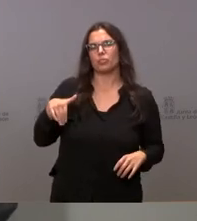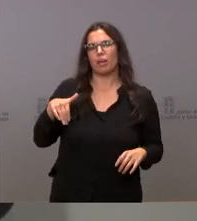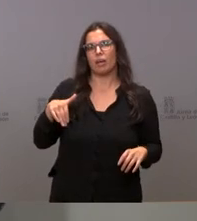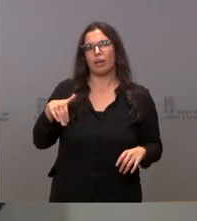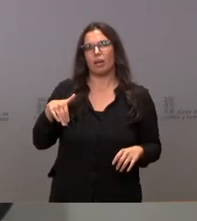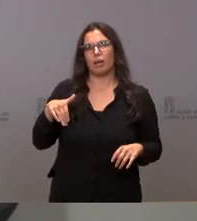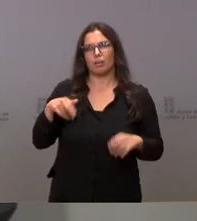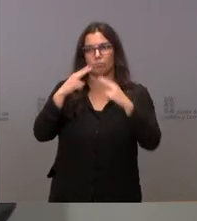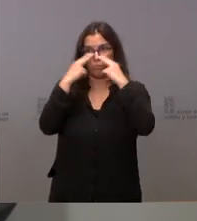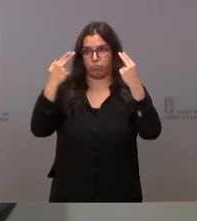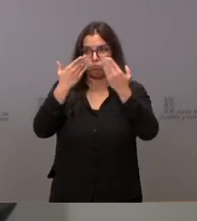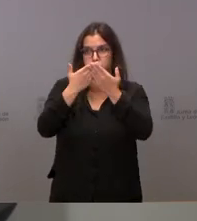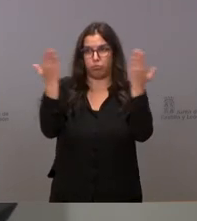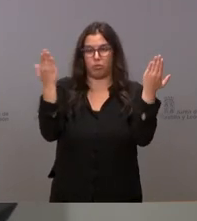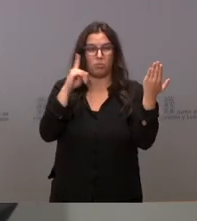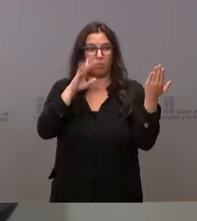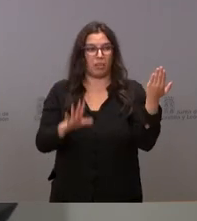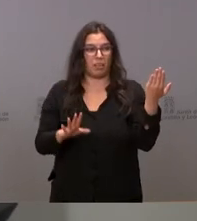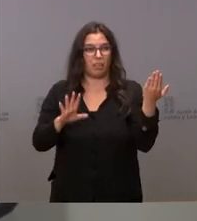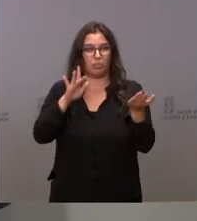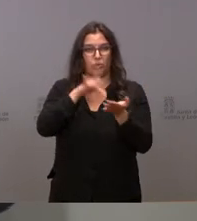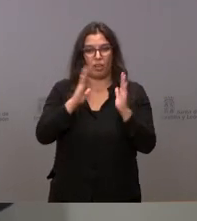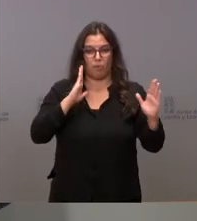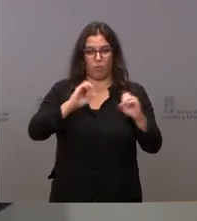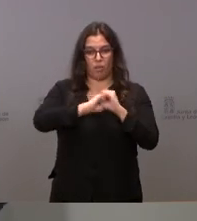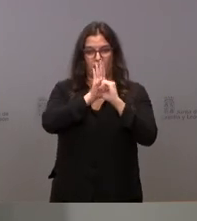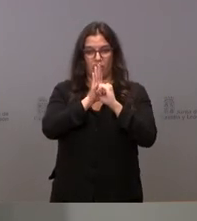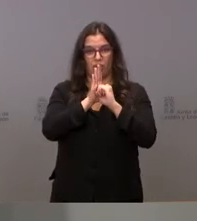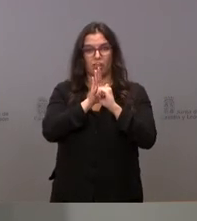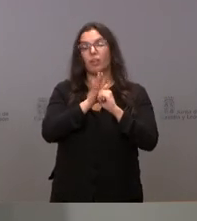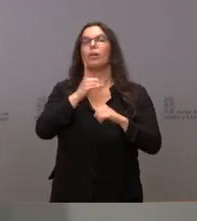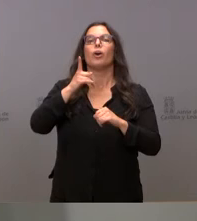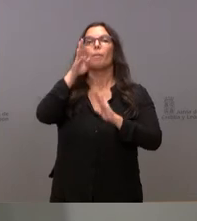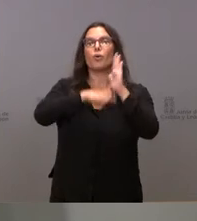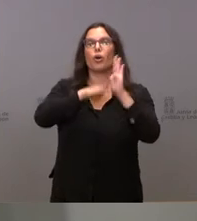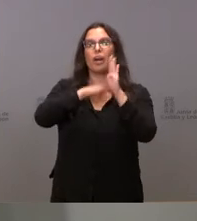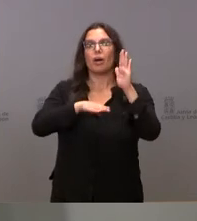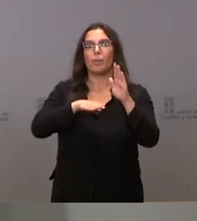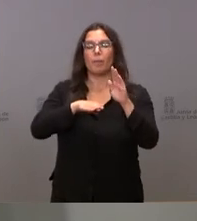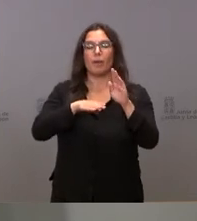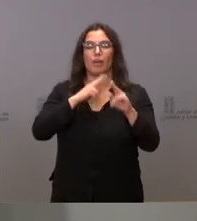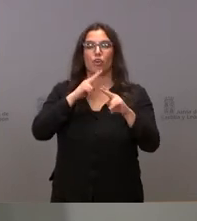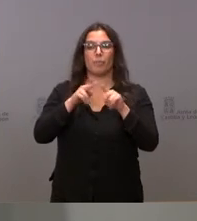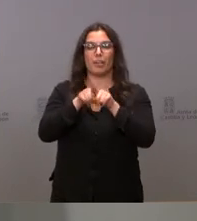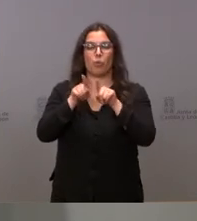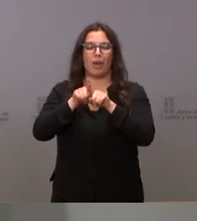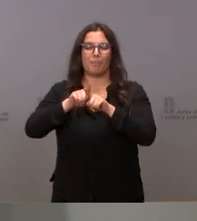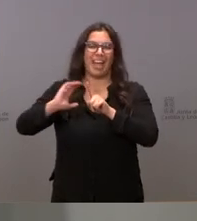en público, que fue durante la pandemia, el programa Atrapadas ha dado ayuda